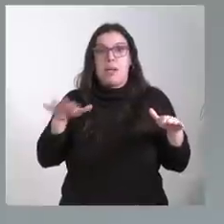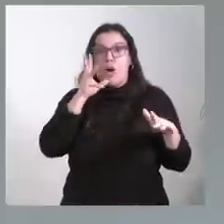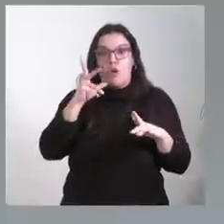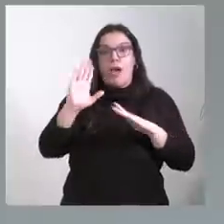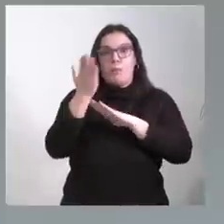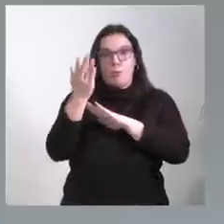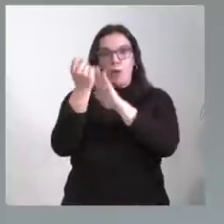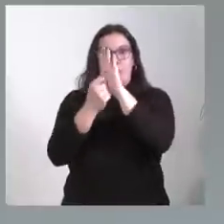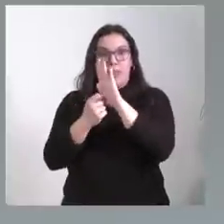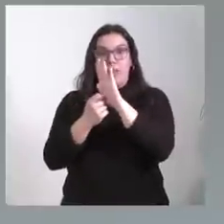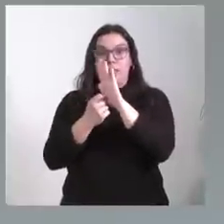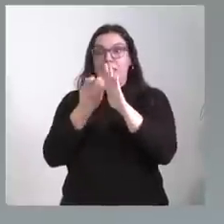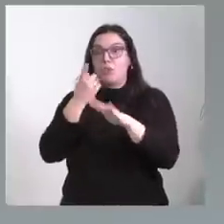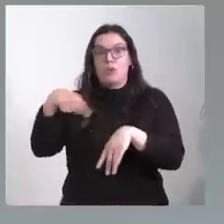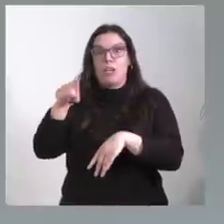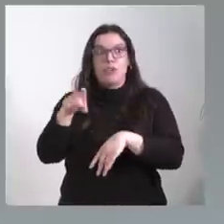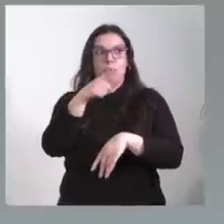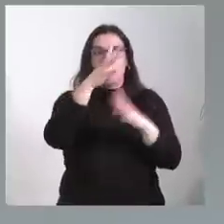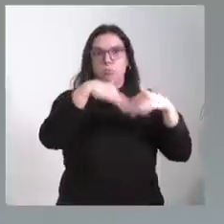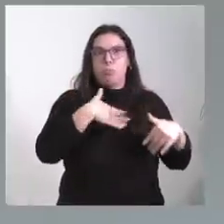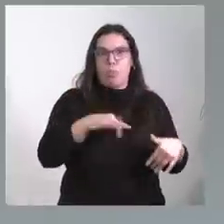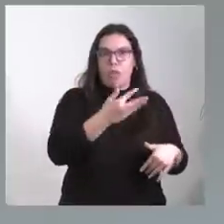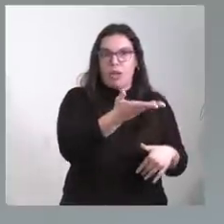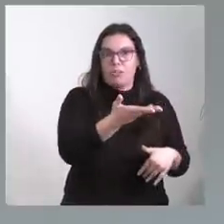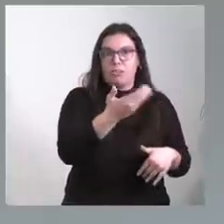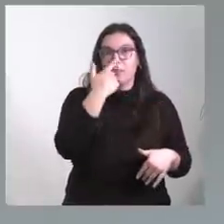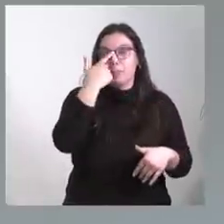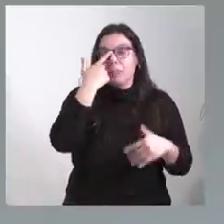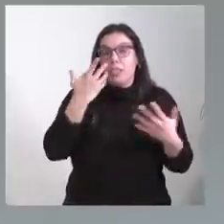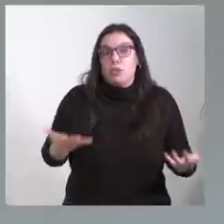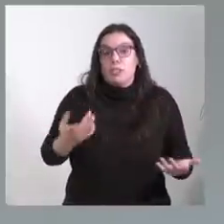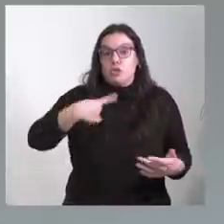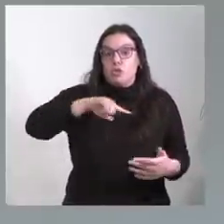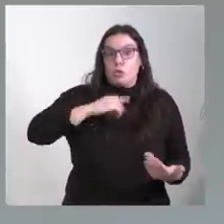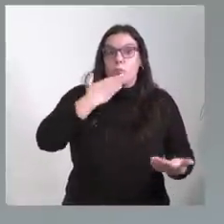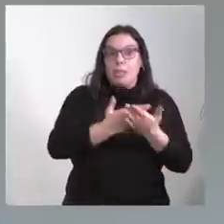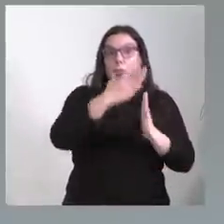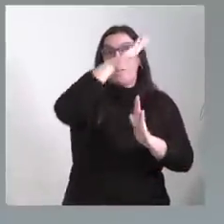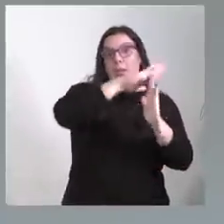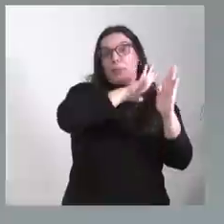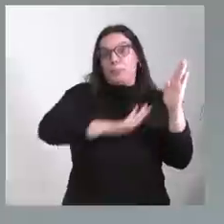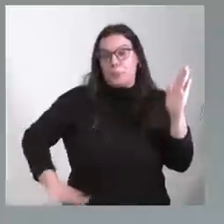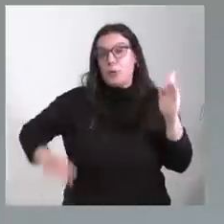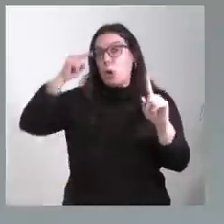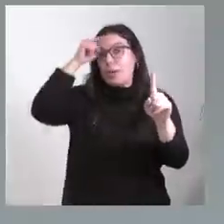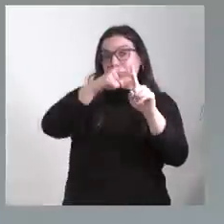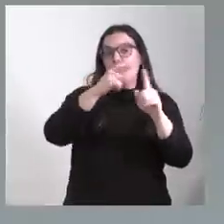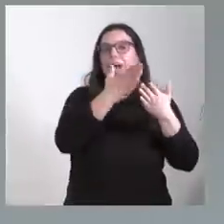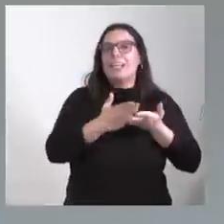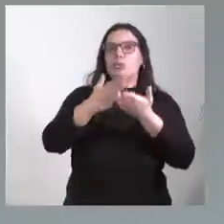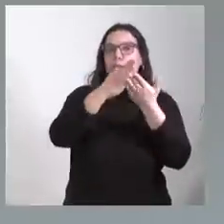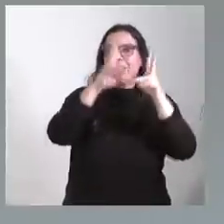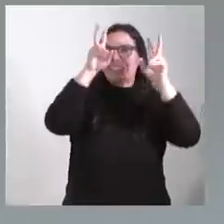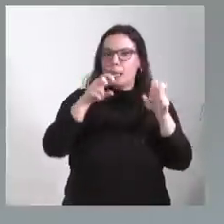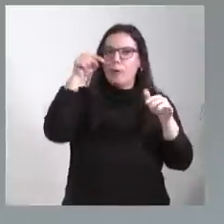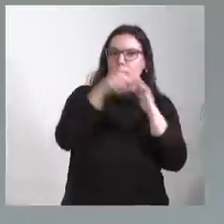el de arriba ya se hubiera producido como les digo aquella paralización cautelar tenía como objeto básico estudiar técnicamente el